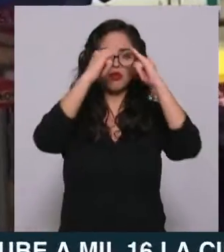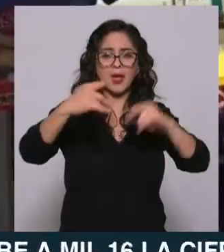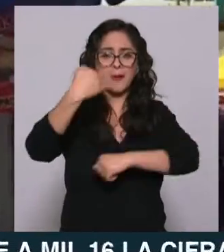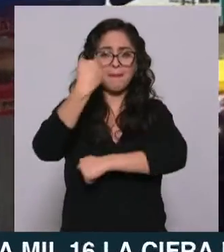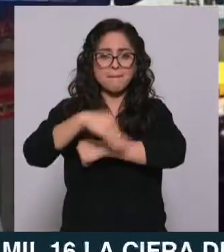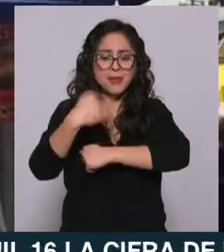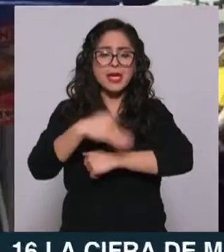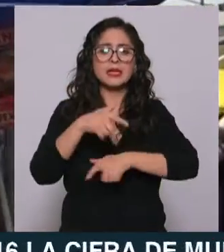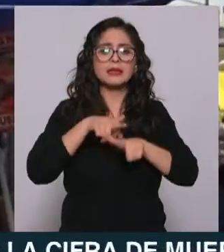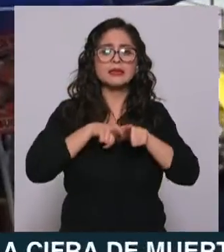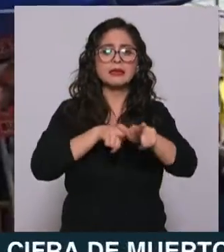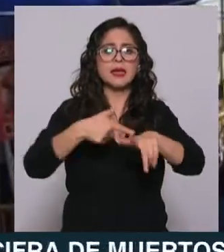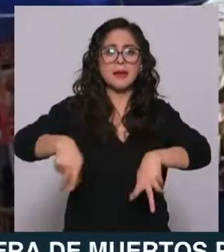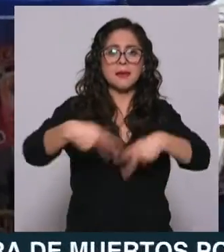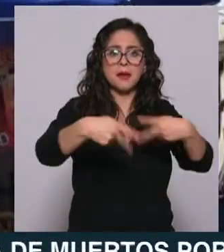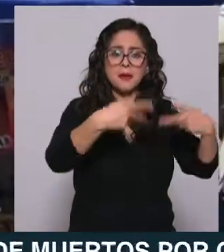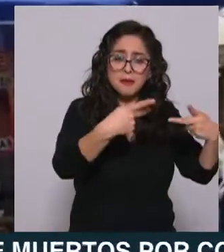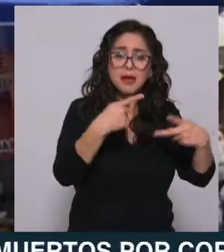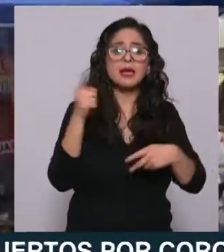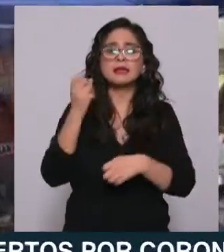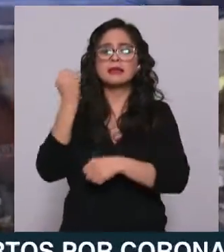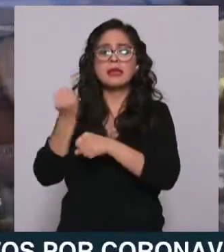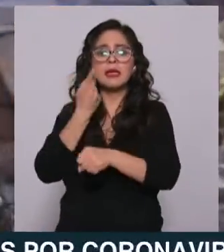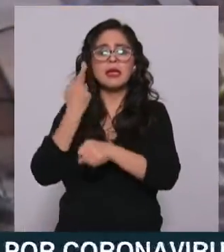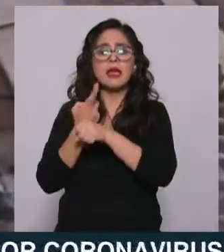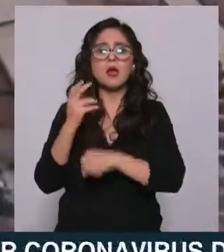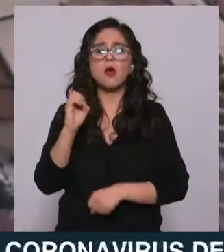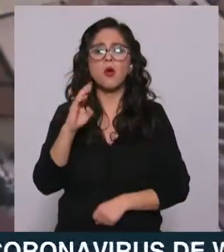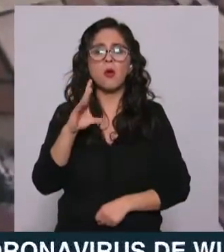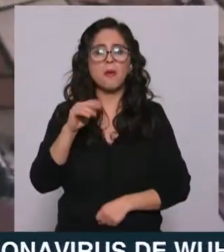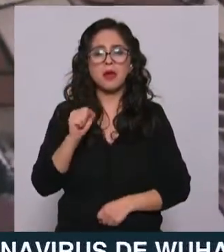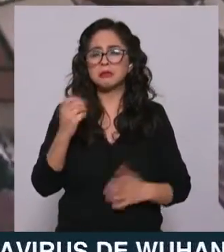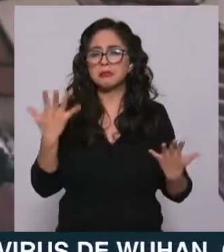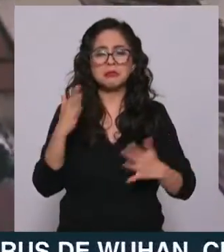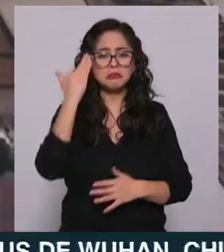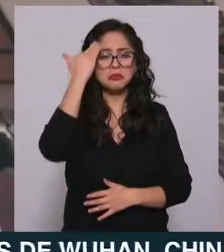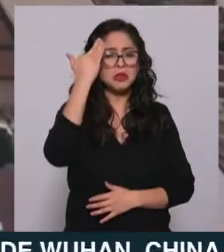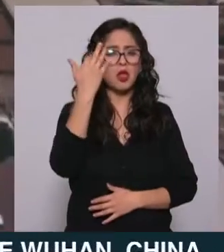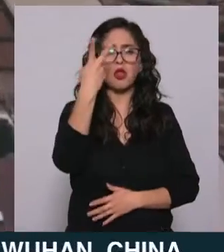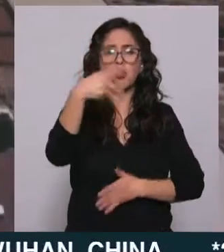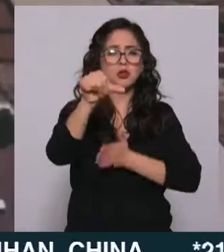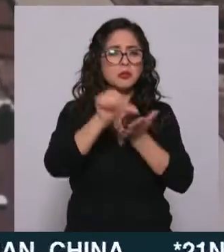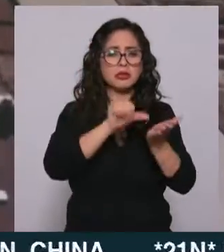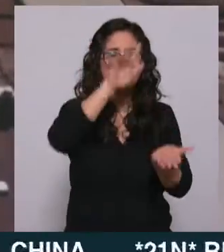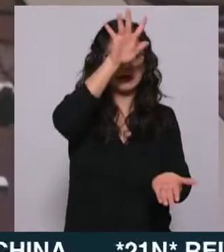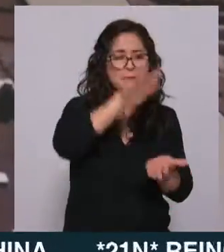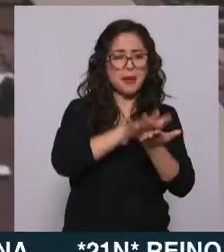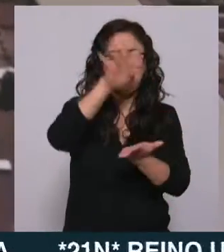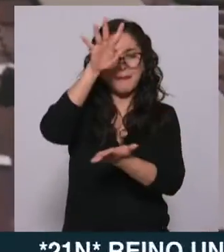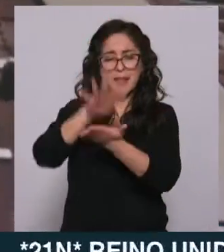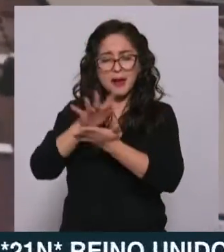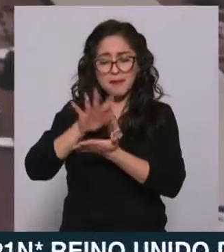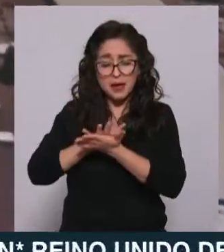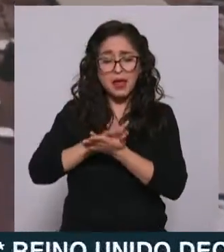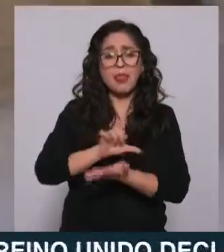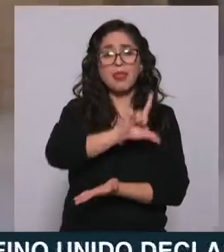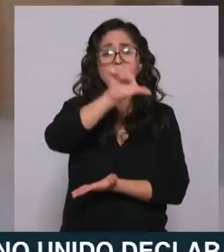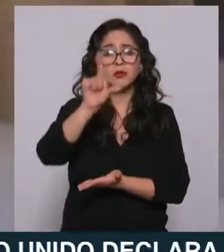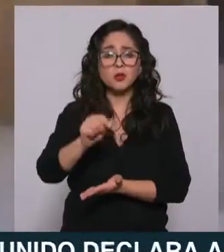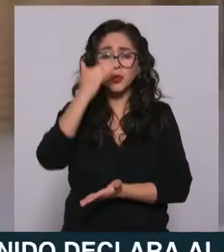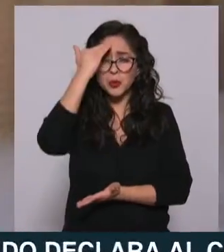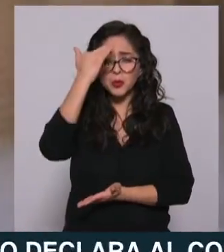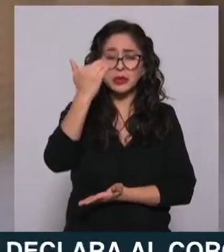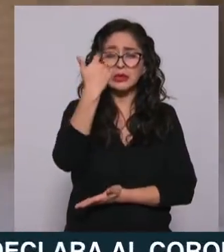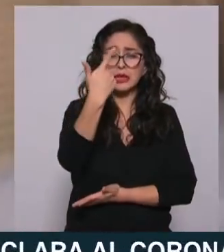sus ventas, la Secretaría de Obras y Servicios estima un tiempo de 2 meses de demolición y 7 meses para la reconstrucción